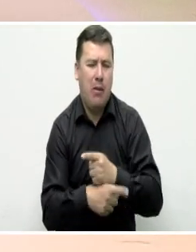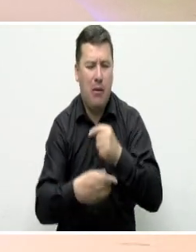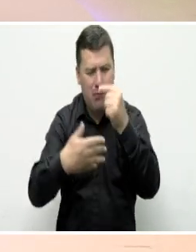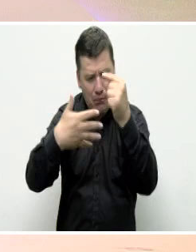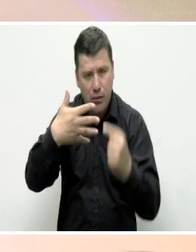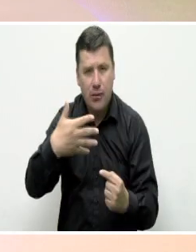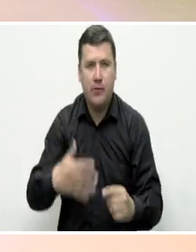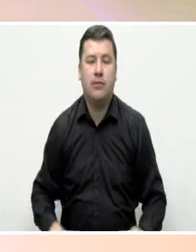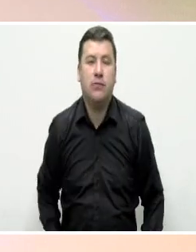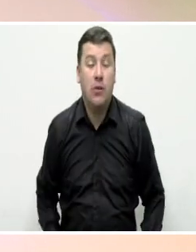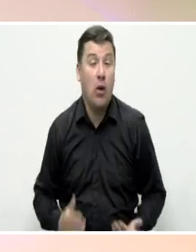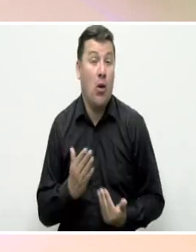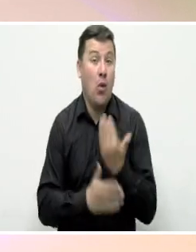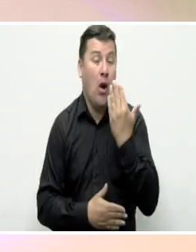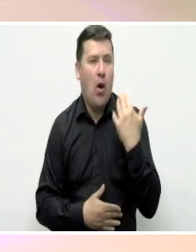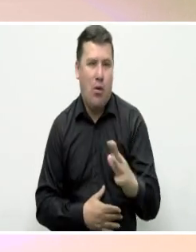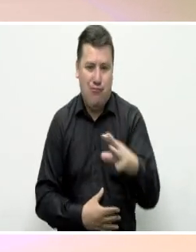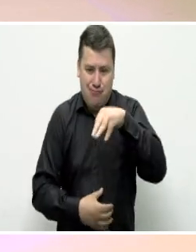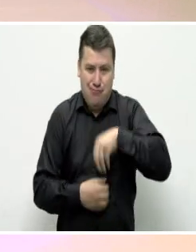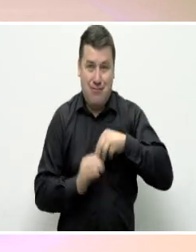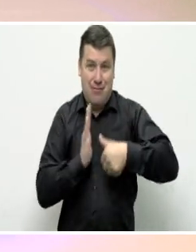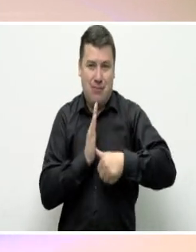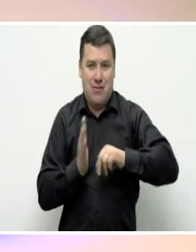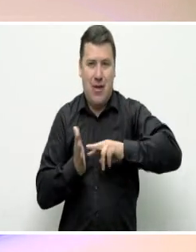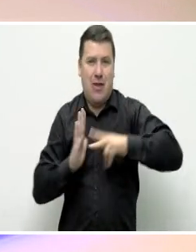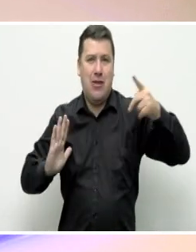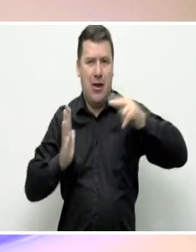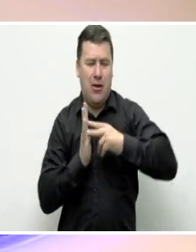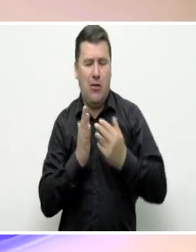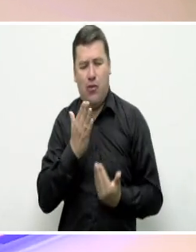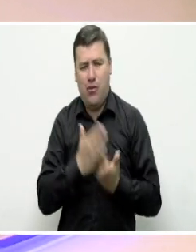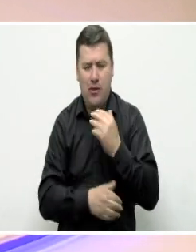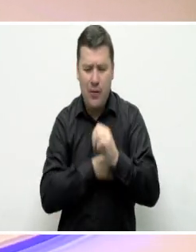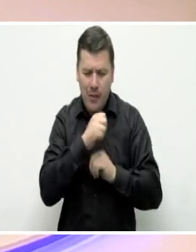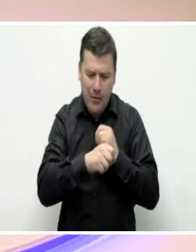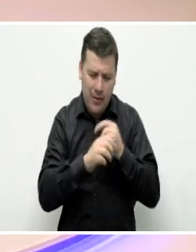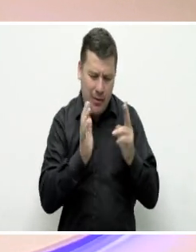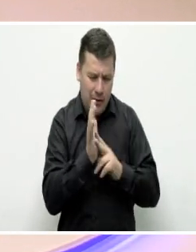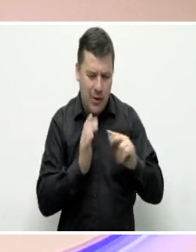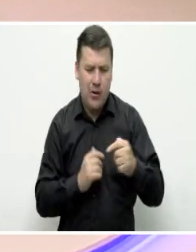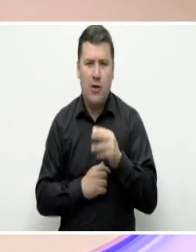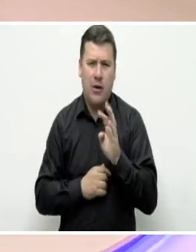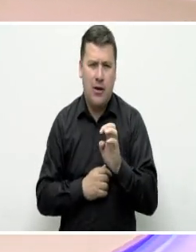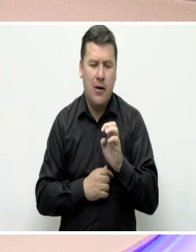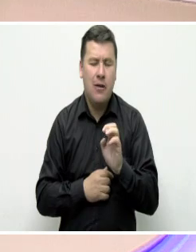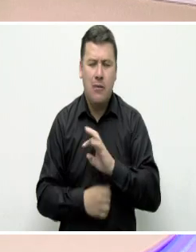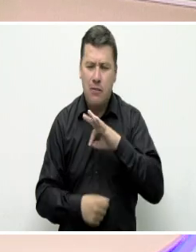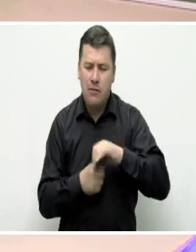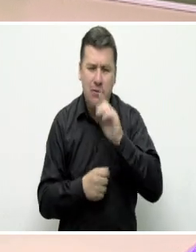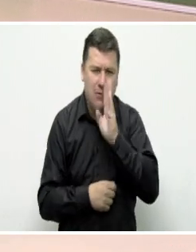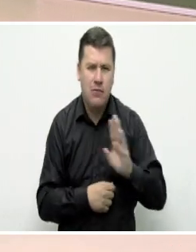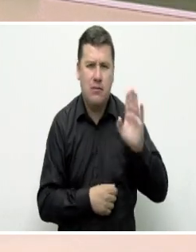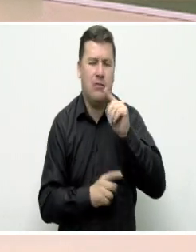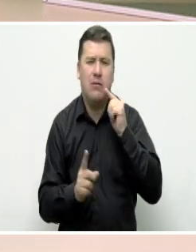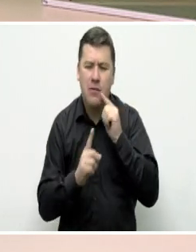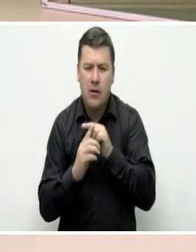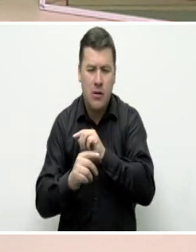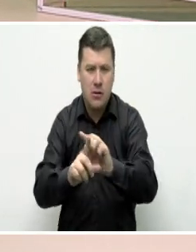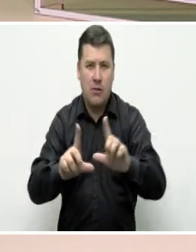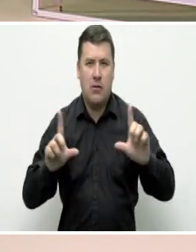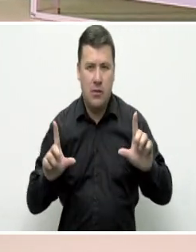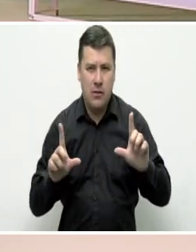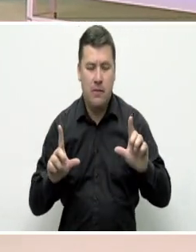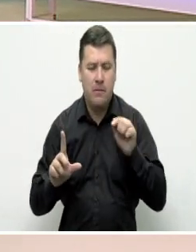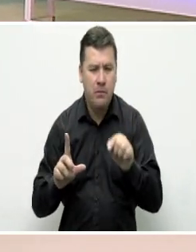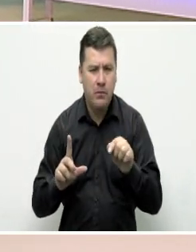Y en temas tecnológicos, una novedad que utilizamos en el 2018 en las elecciones nacionales fue la plataforma de